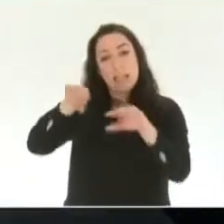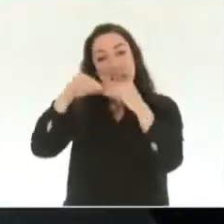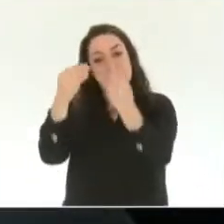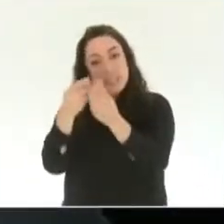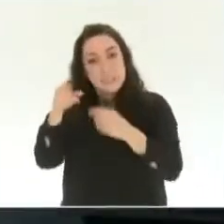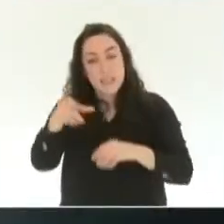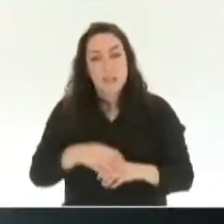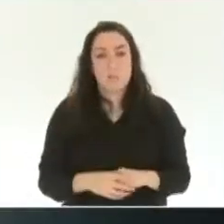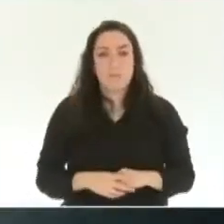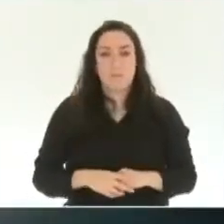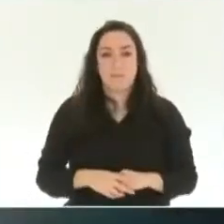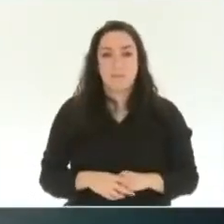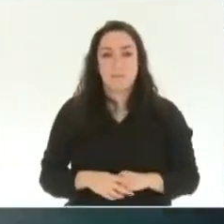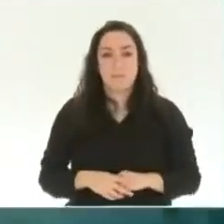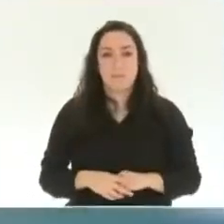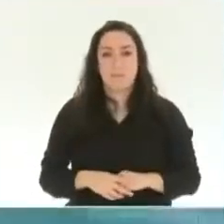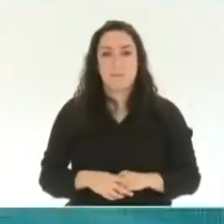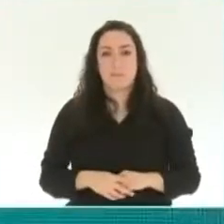a partir de este momento.